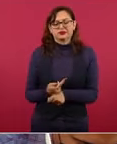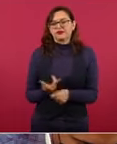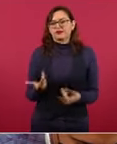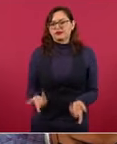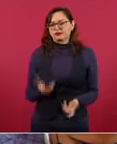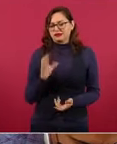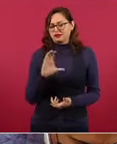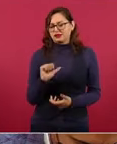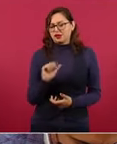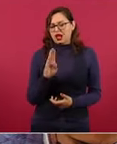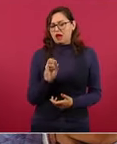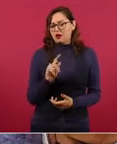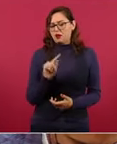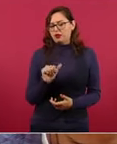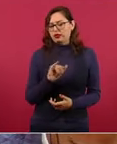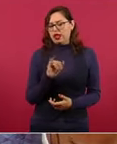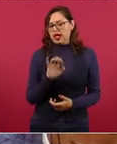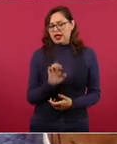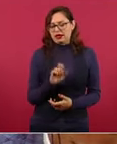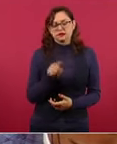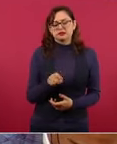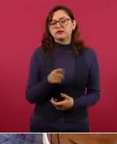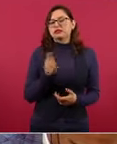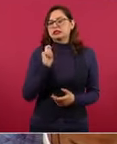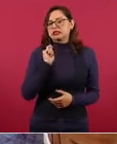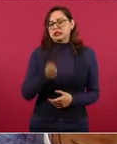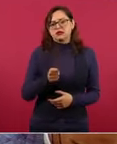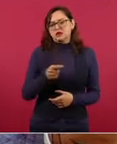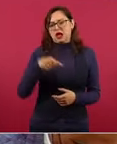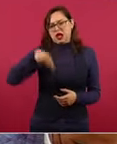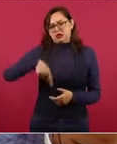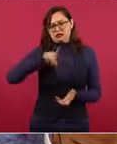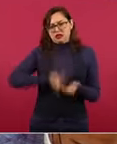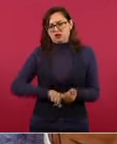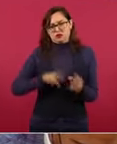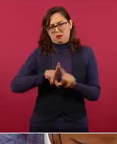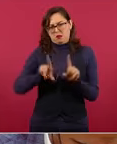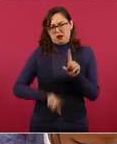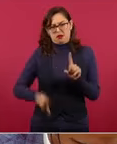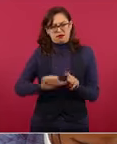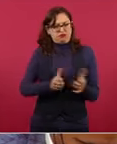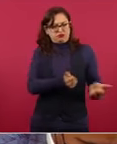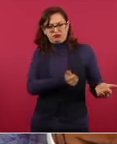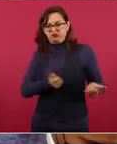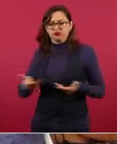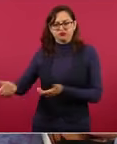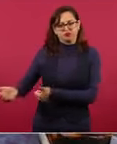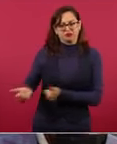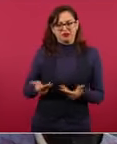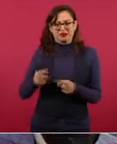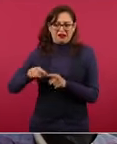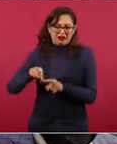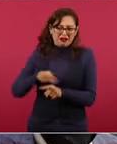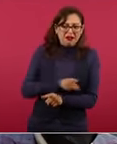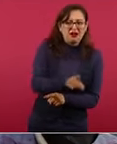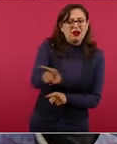para los que sacan aduanas de manera internacional estos dos temas estas dos preguntas y cuestionamientos no se sabía del